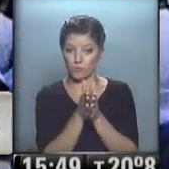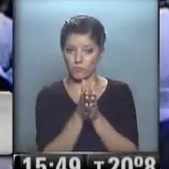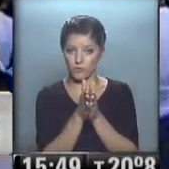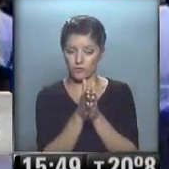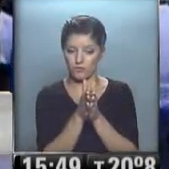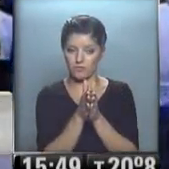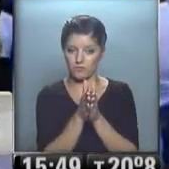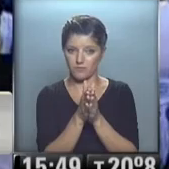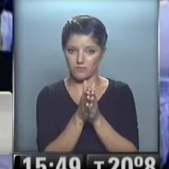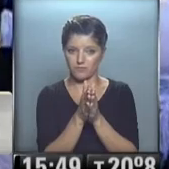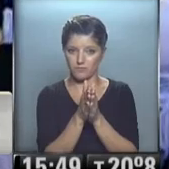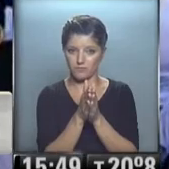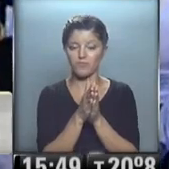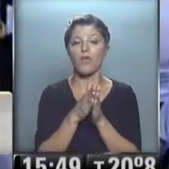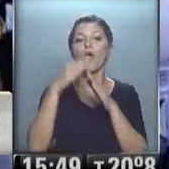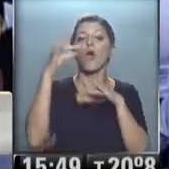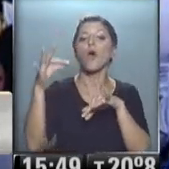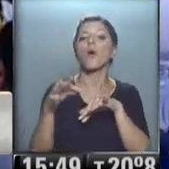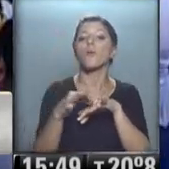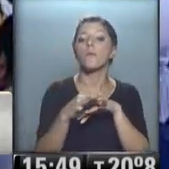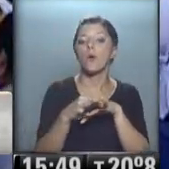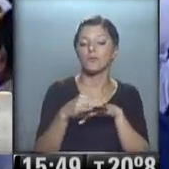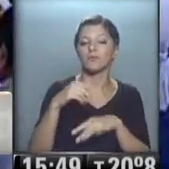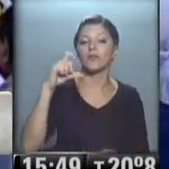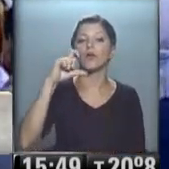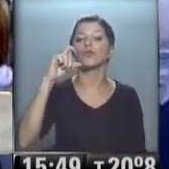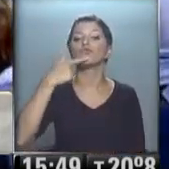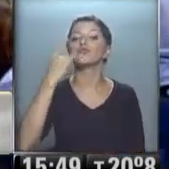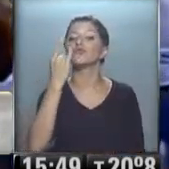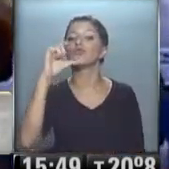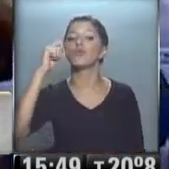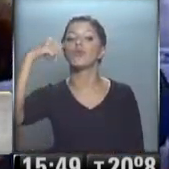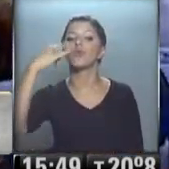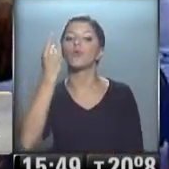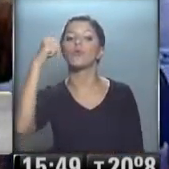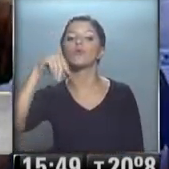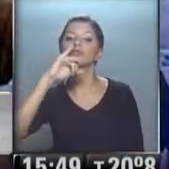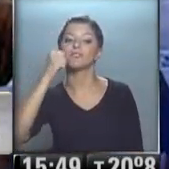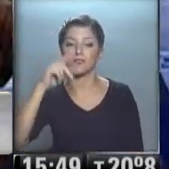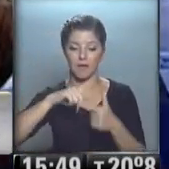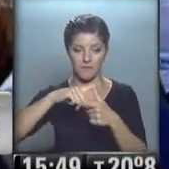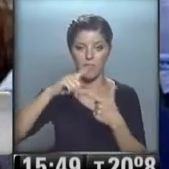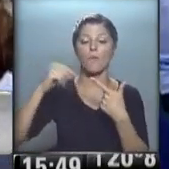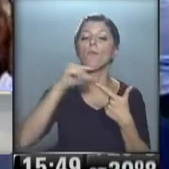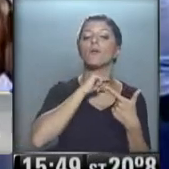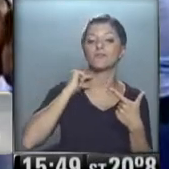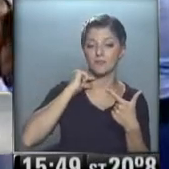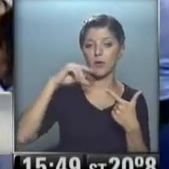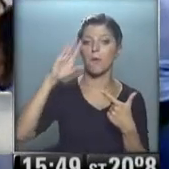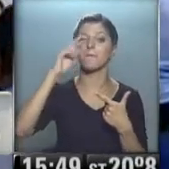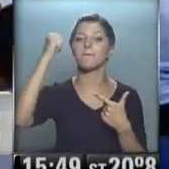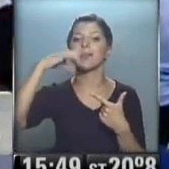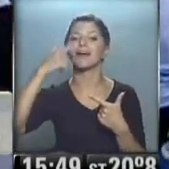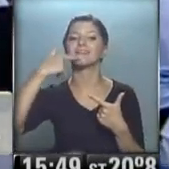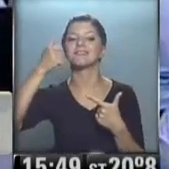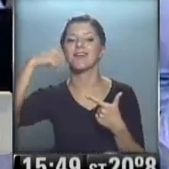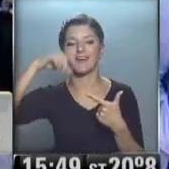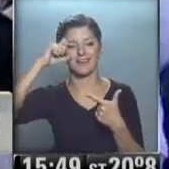por el monseñor Joaquín Sucunza, el monseñor Brazanelli. También invitamos